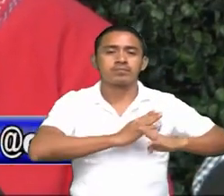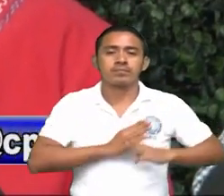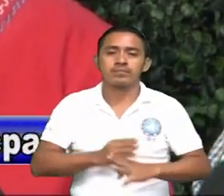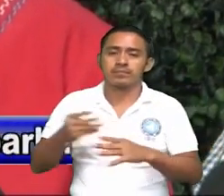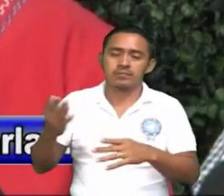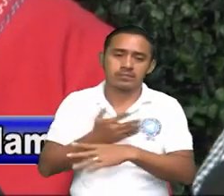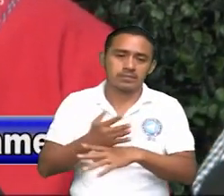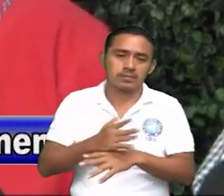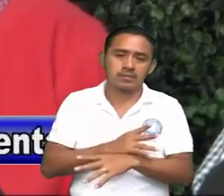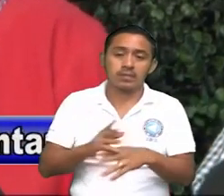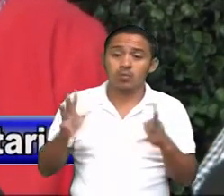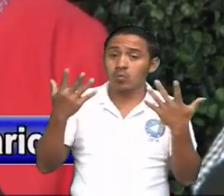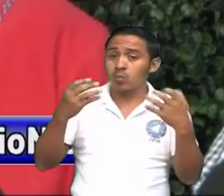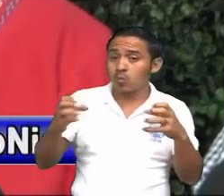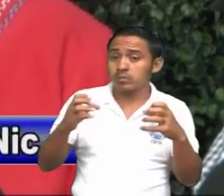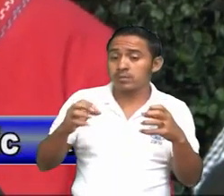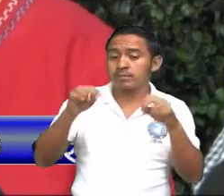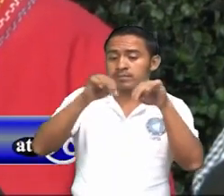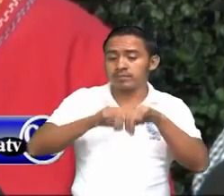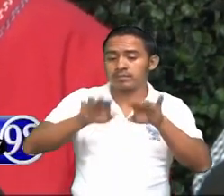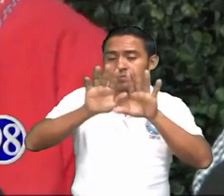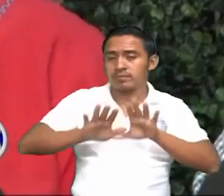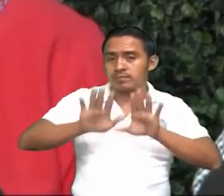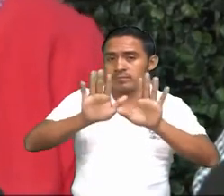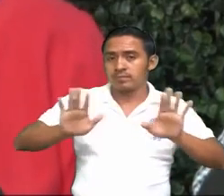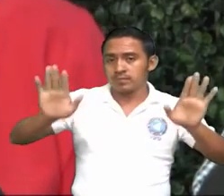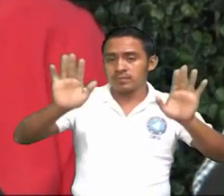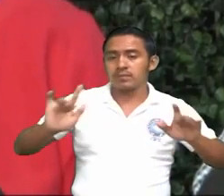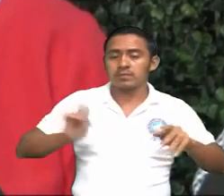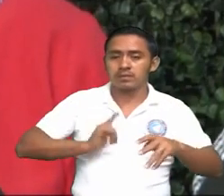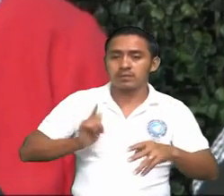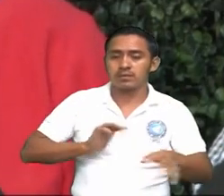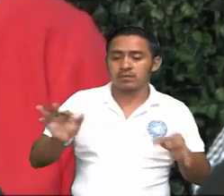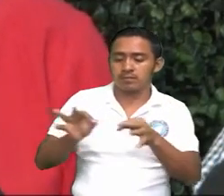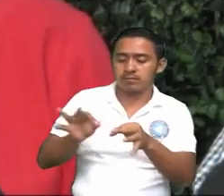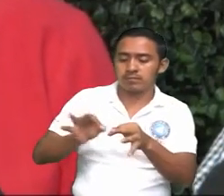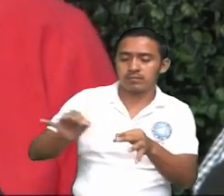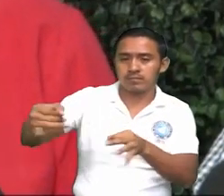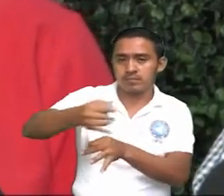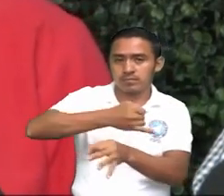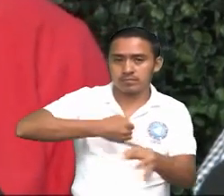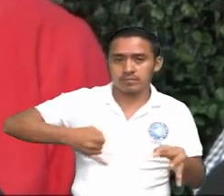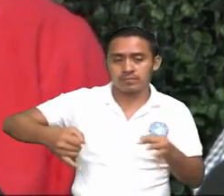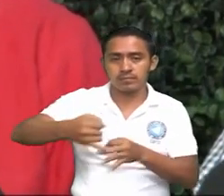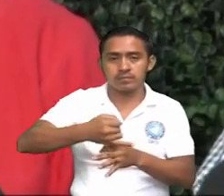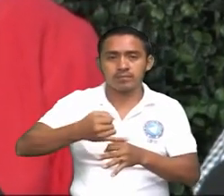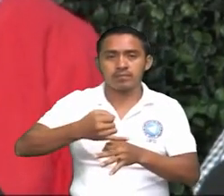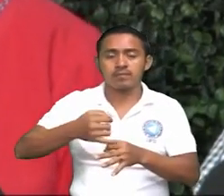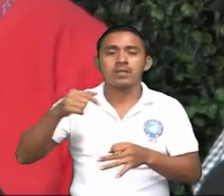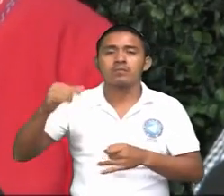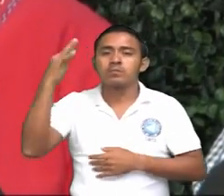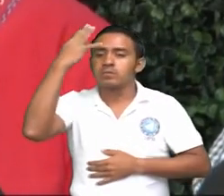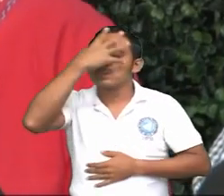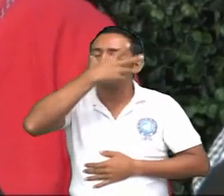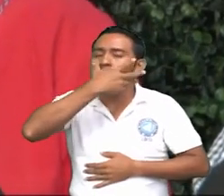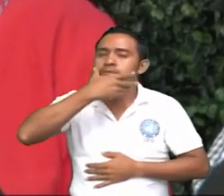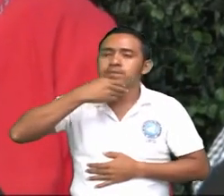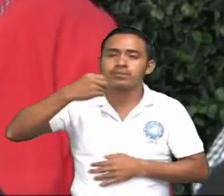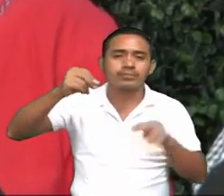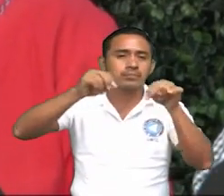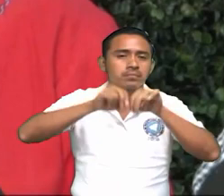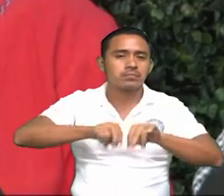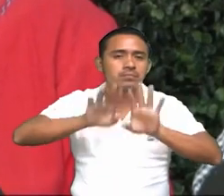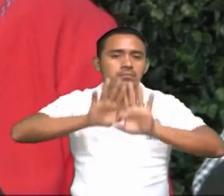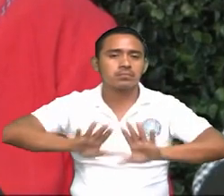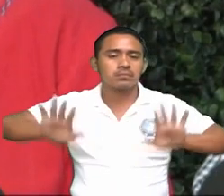las riquezas y los patrimonios naturales que posee la isla de Ometepe, ¿verdad? Una maravilla natural,